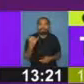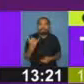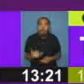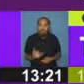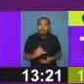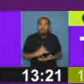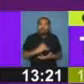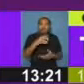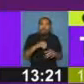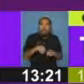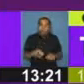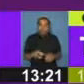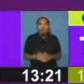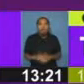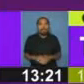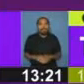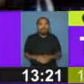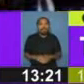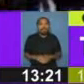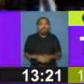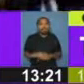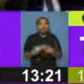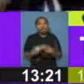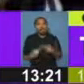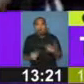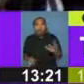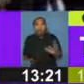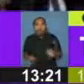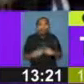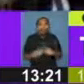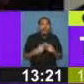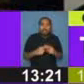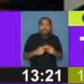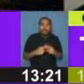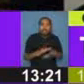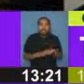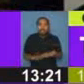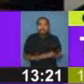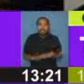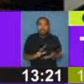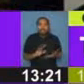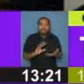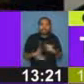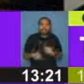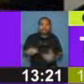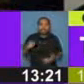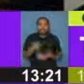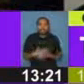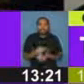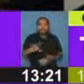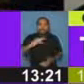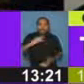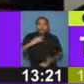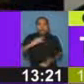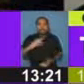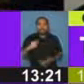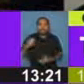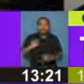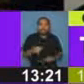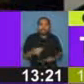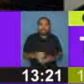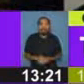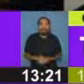equipos de alta tecnología con recursos provinciales esto tendríamos que